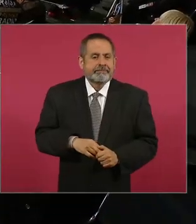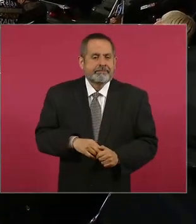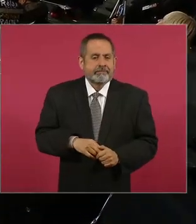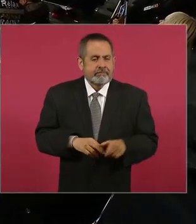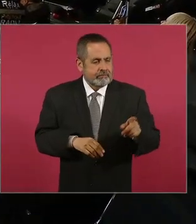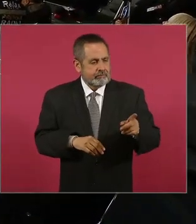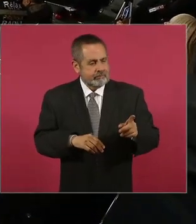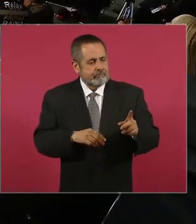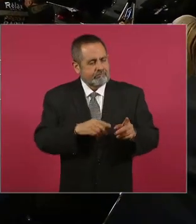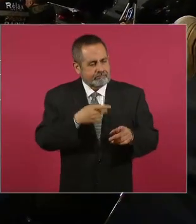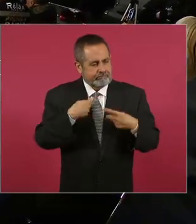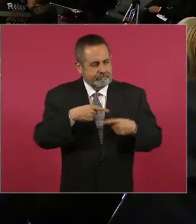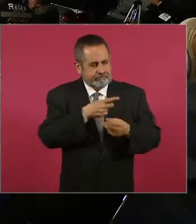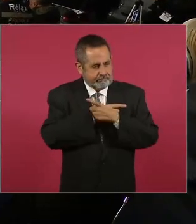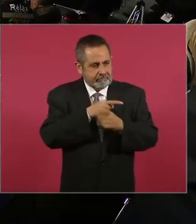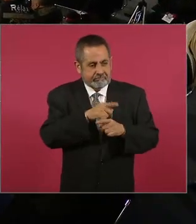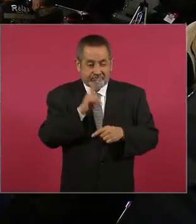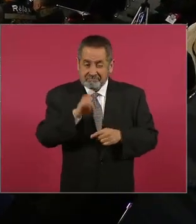muy respetuosos, pero